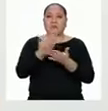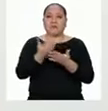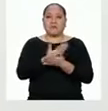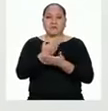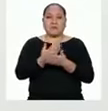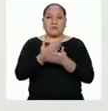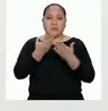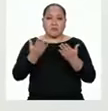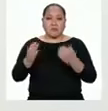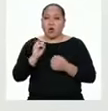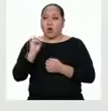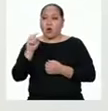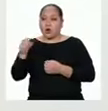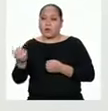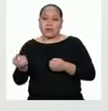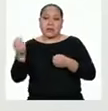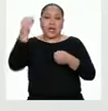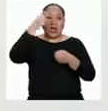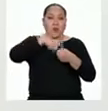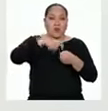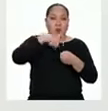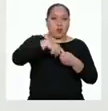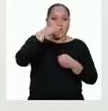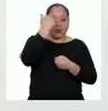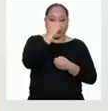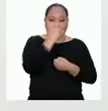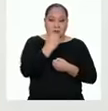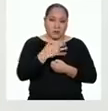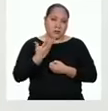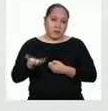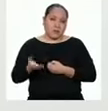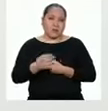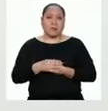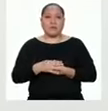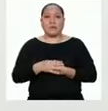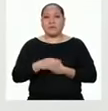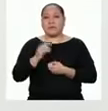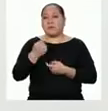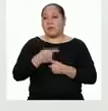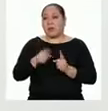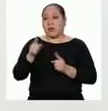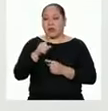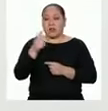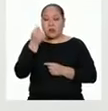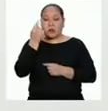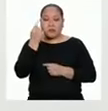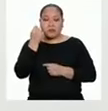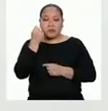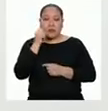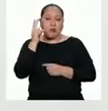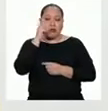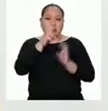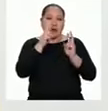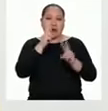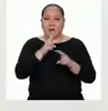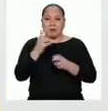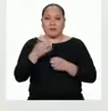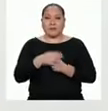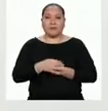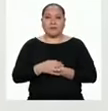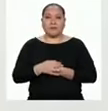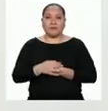pero estas pueden estar incluidas en alguna de las opciones existentes, solo que ellos no se dan cuenta o no lo consideran de